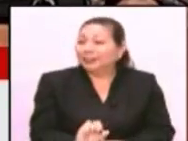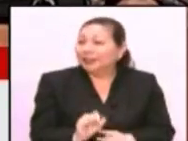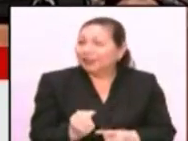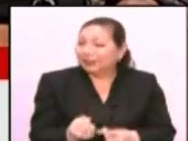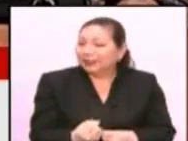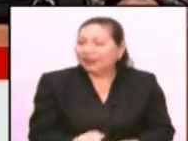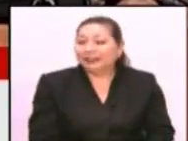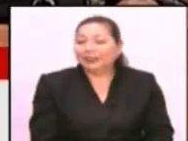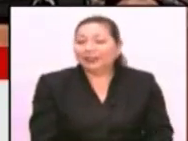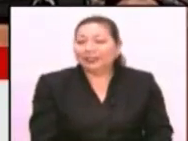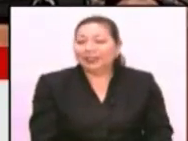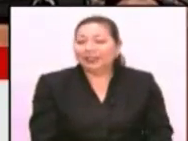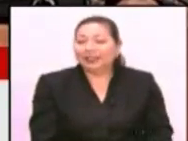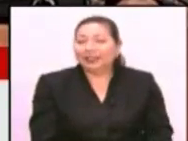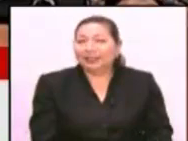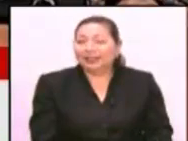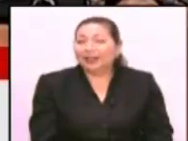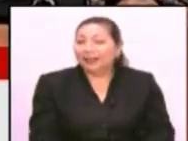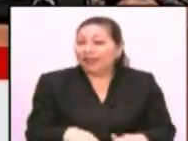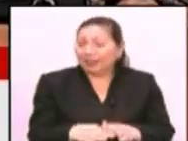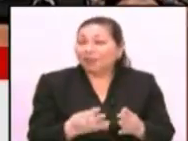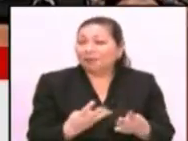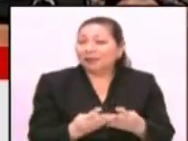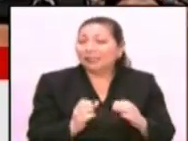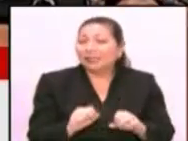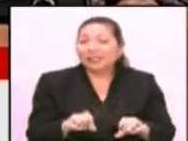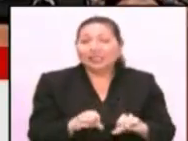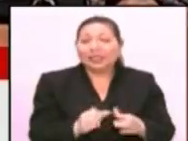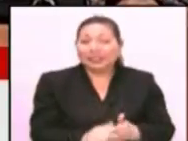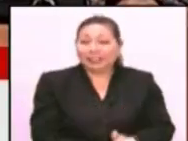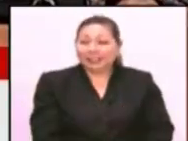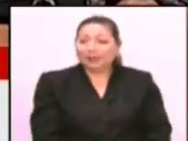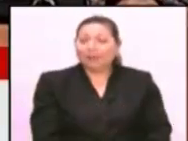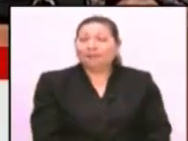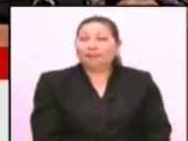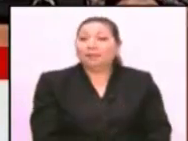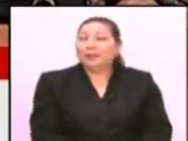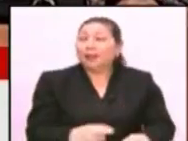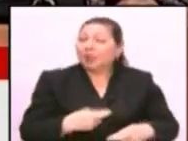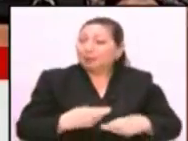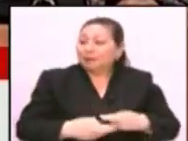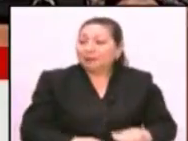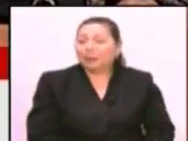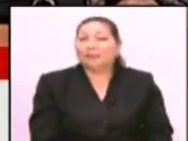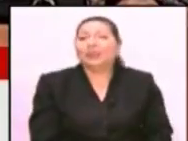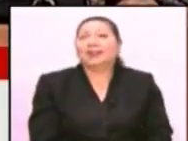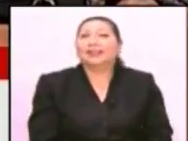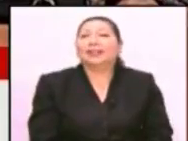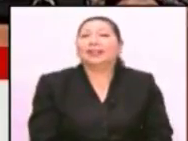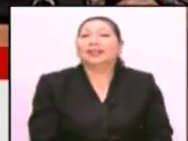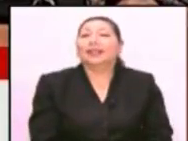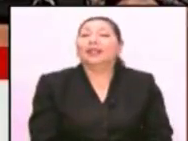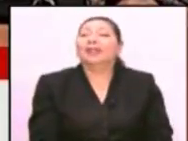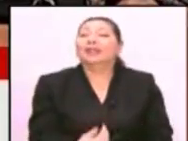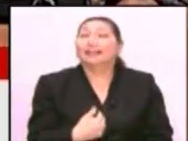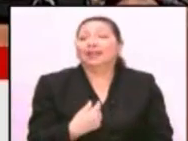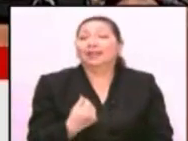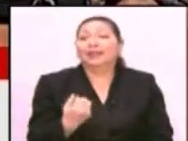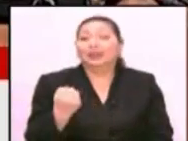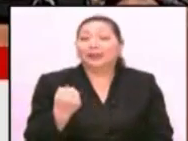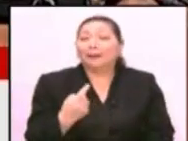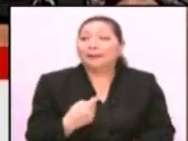social a los penales. Queremos hacer de los internos un tema productivo y obviamente el empresario tiene que ganar